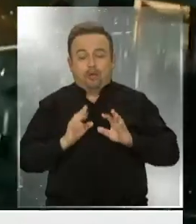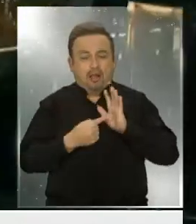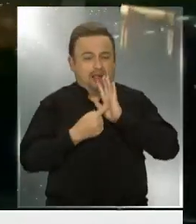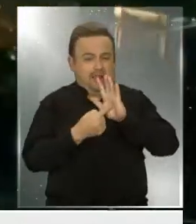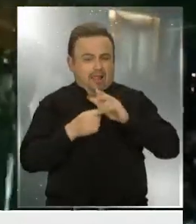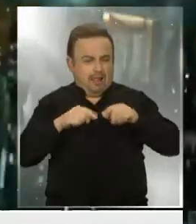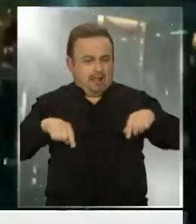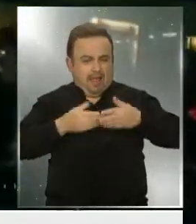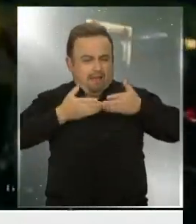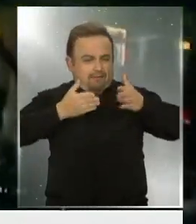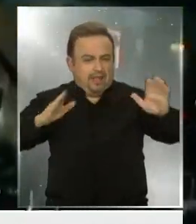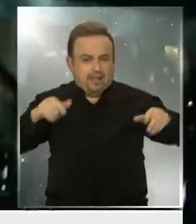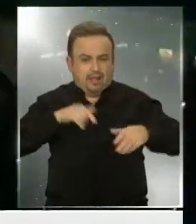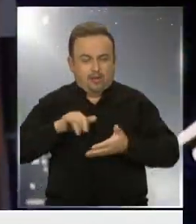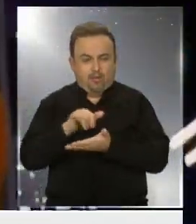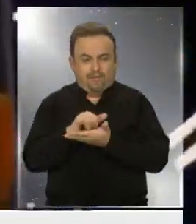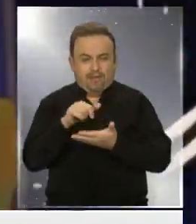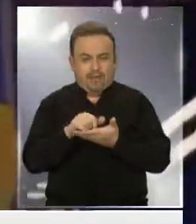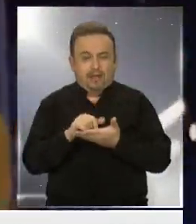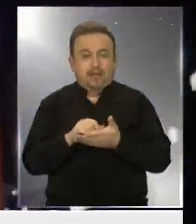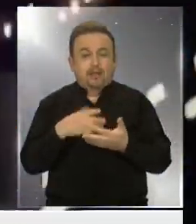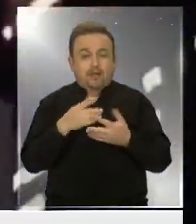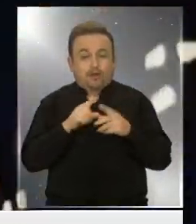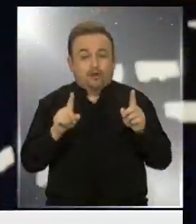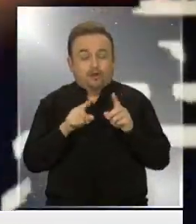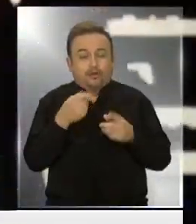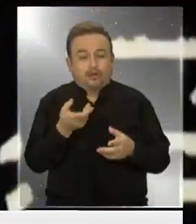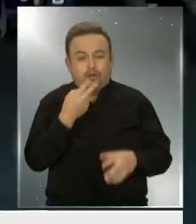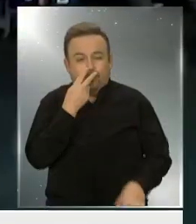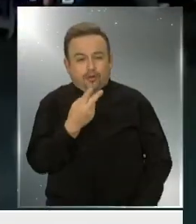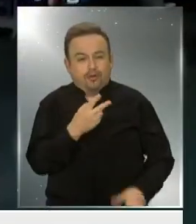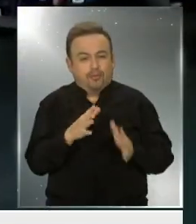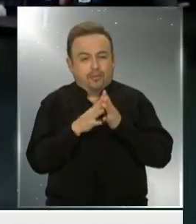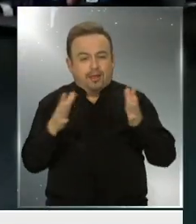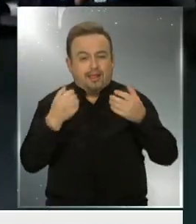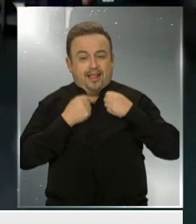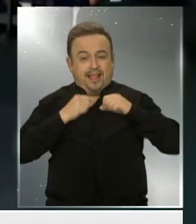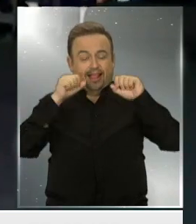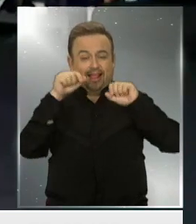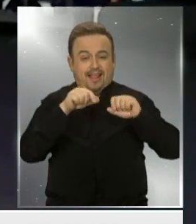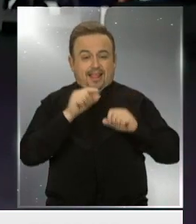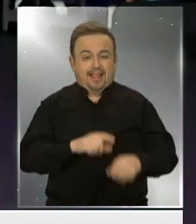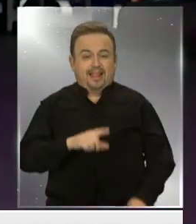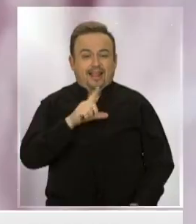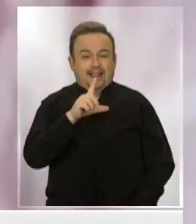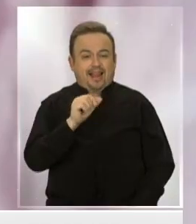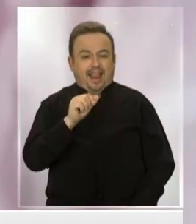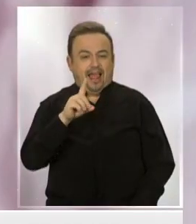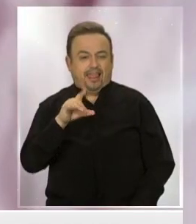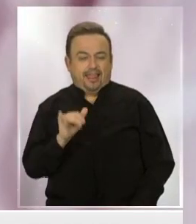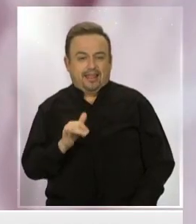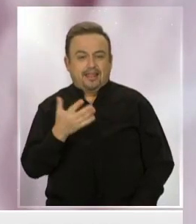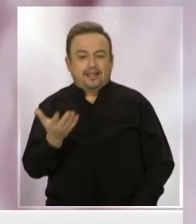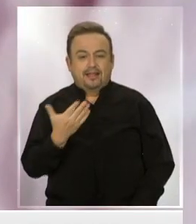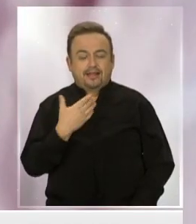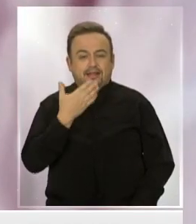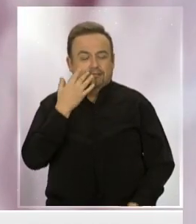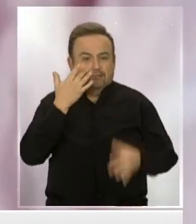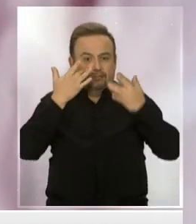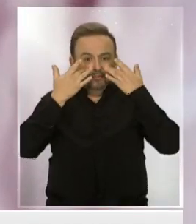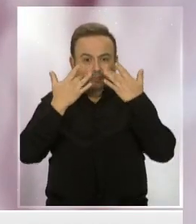en lugares abiertos de Nueva York. Otra velada que dejó como la gran ganadora de la noche a Lady Gaga, quien logró